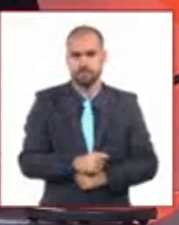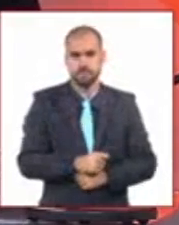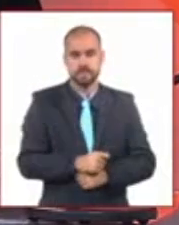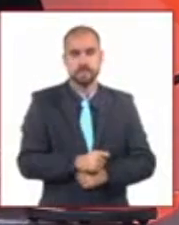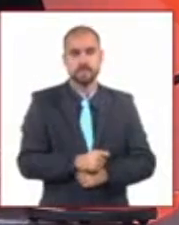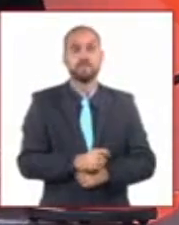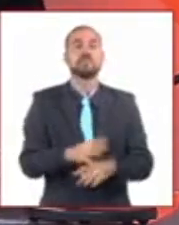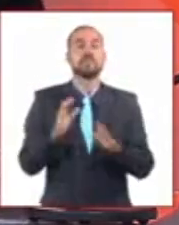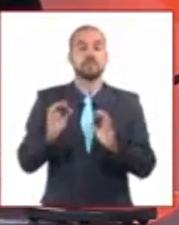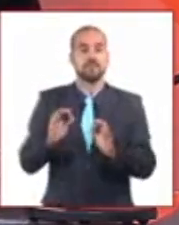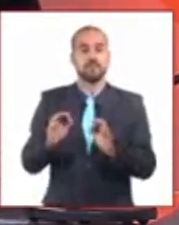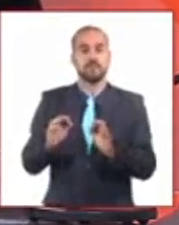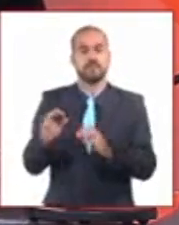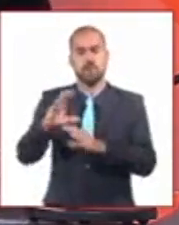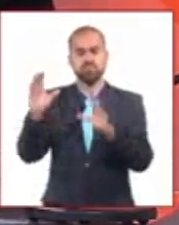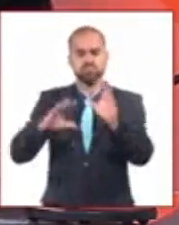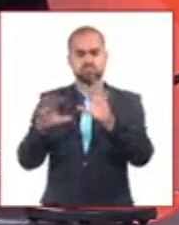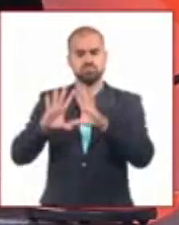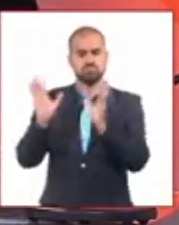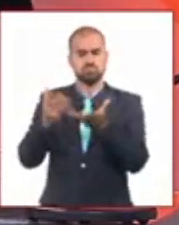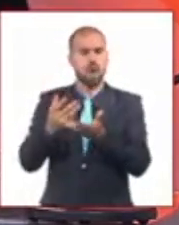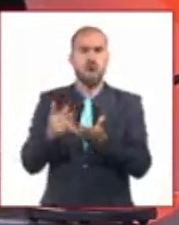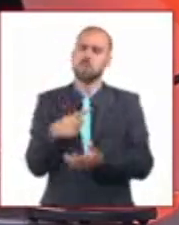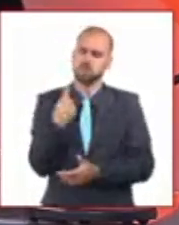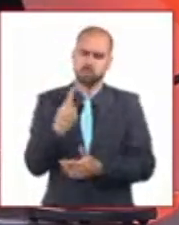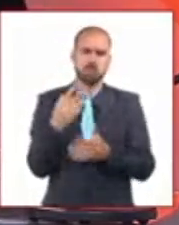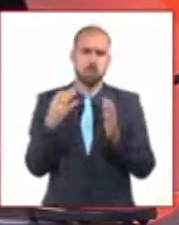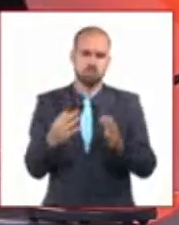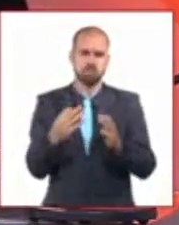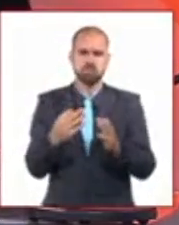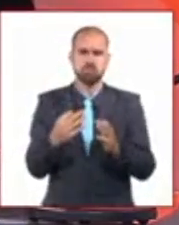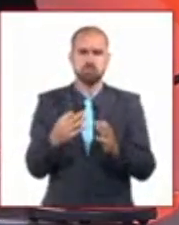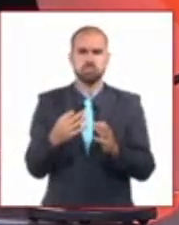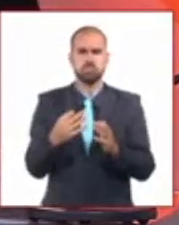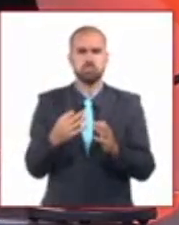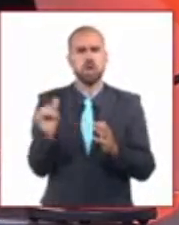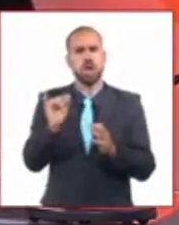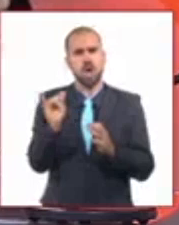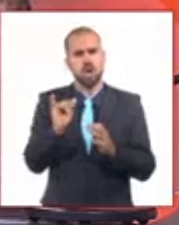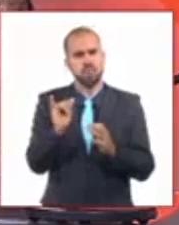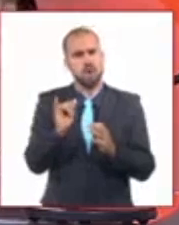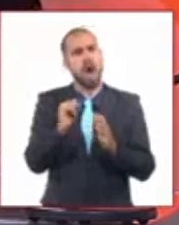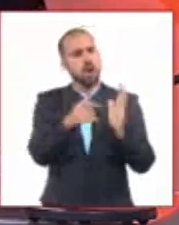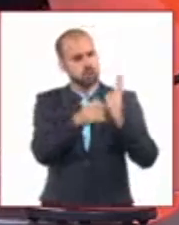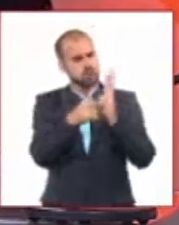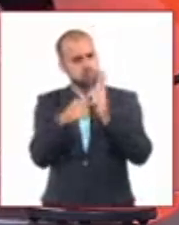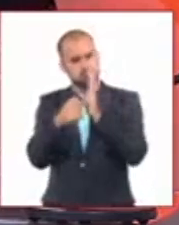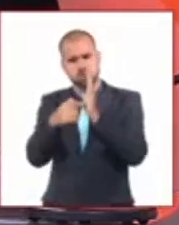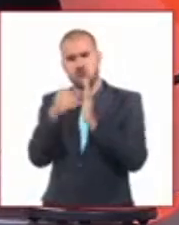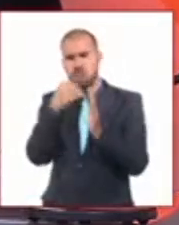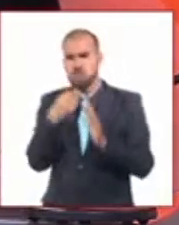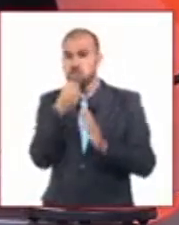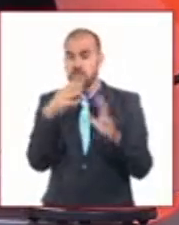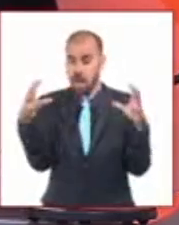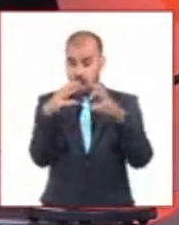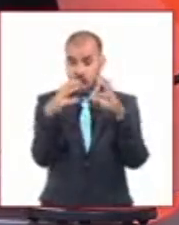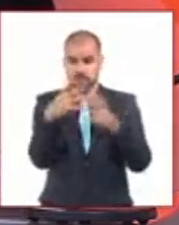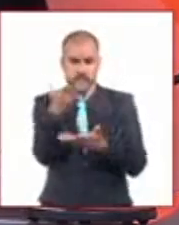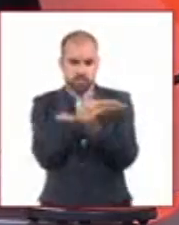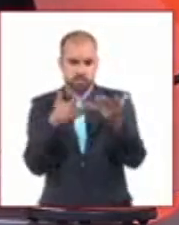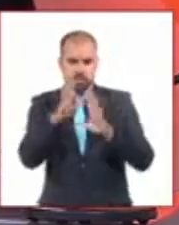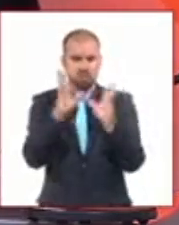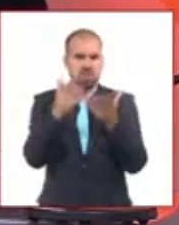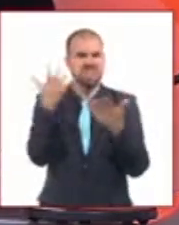pues nosotros le hemos pedido su opinión su visión para cubadebate y nuestra mesa redonda stephanie wetherby